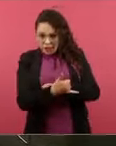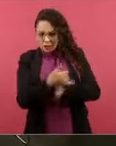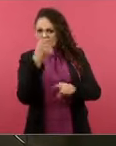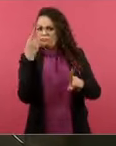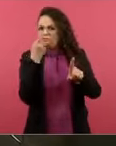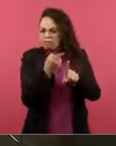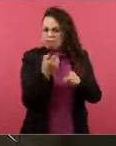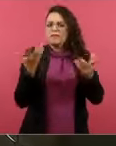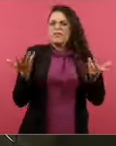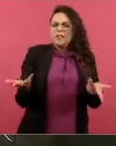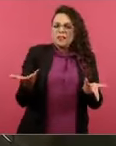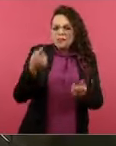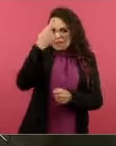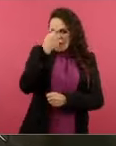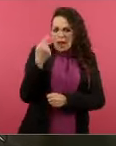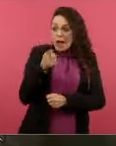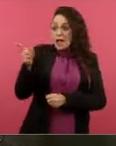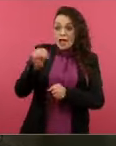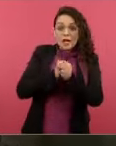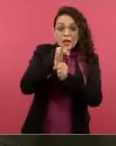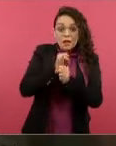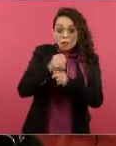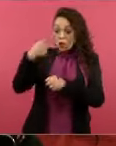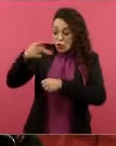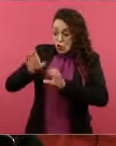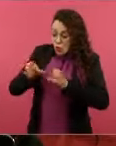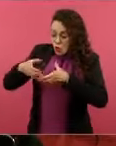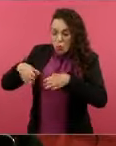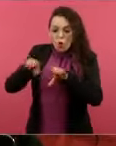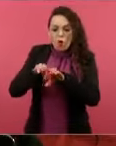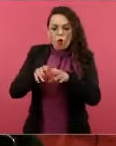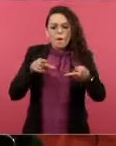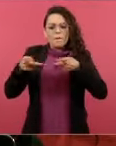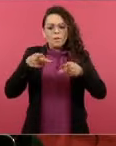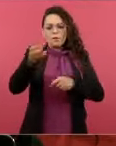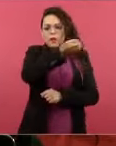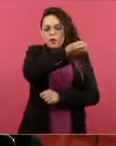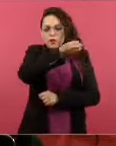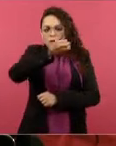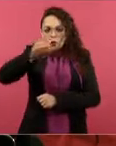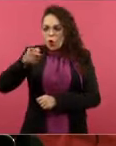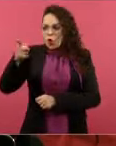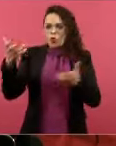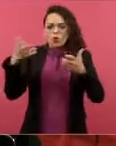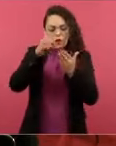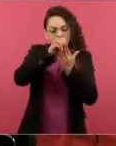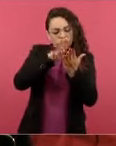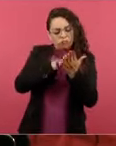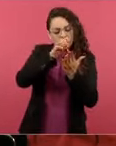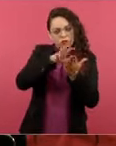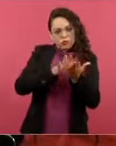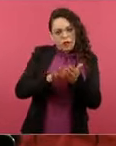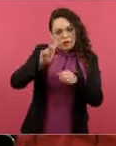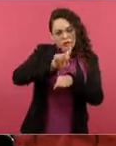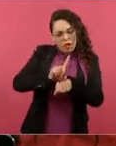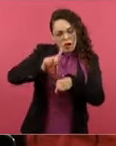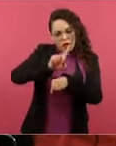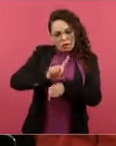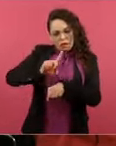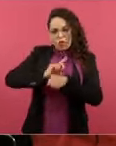se organiza tu comunidad y elaborarás una bitácora de detective, con el fin de brindar un